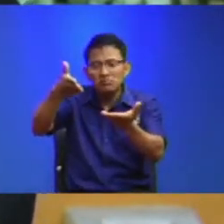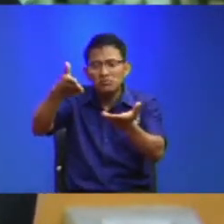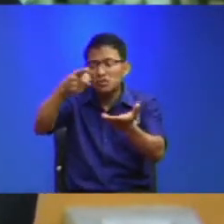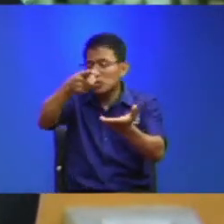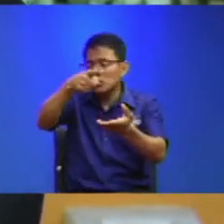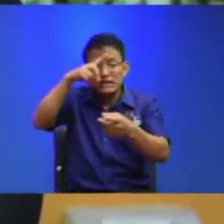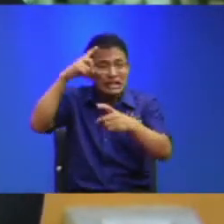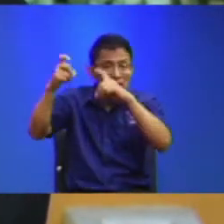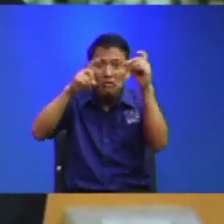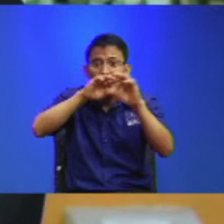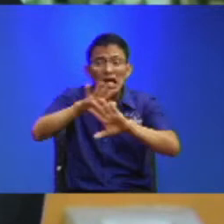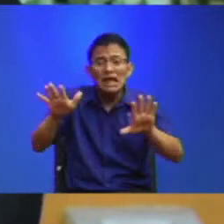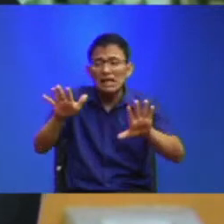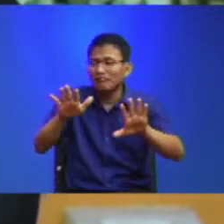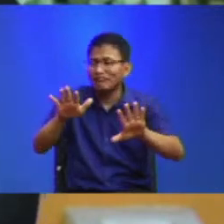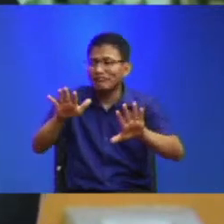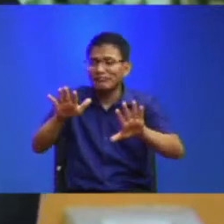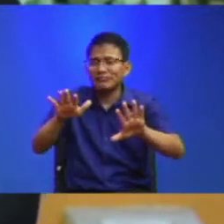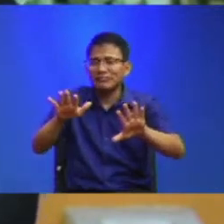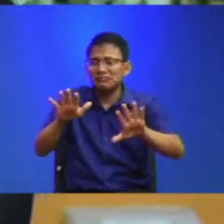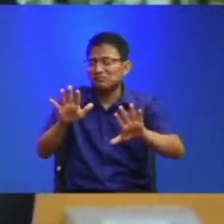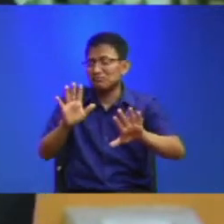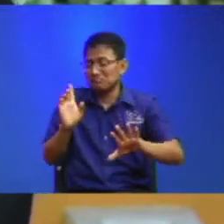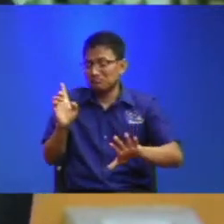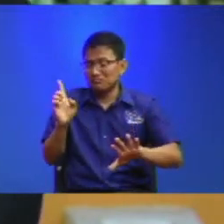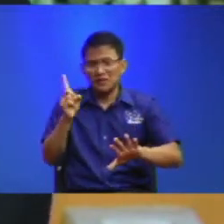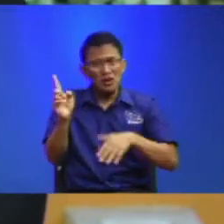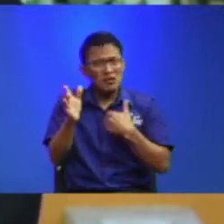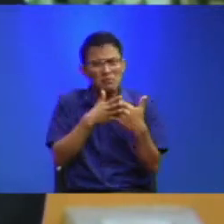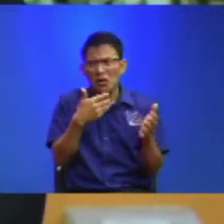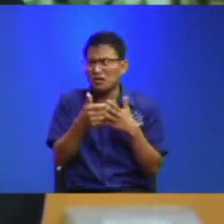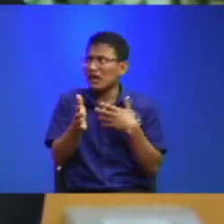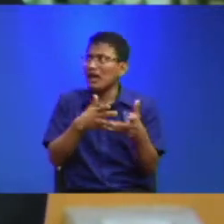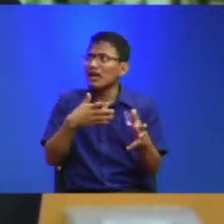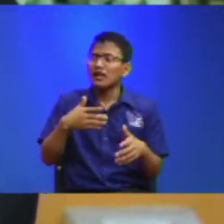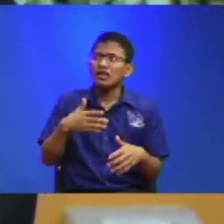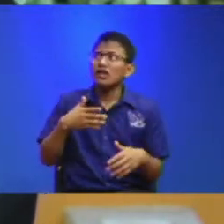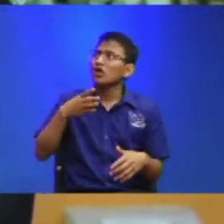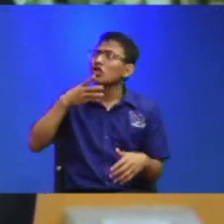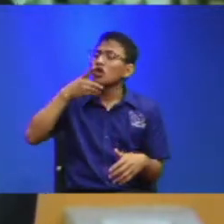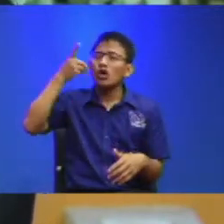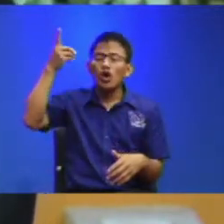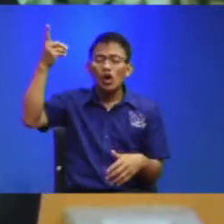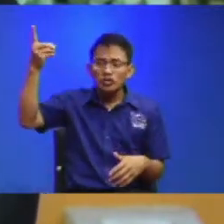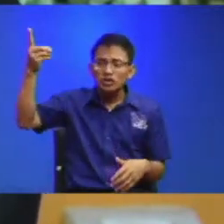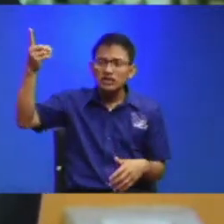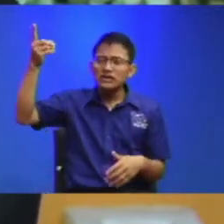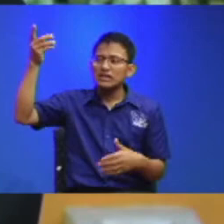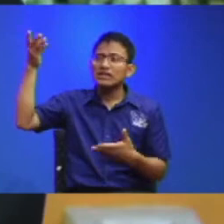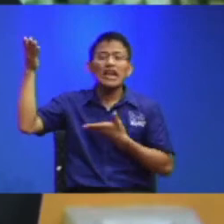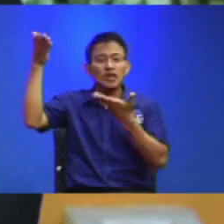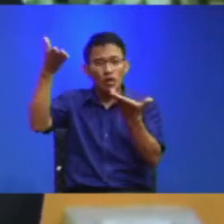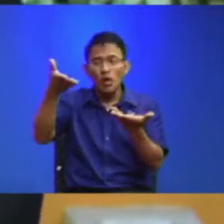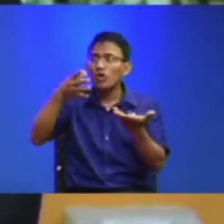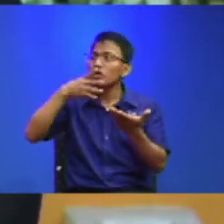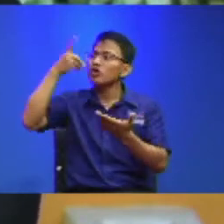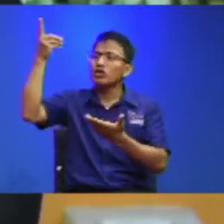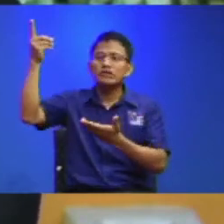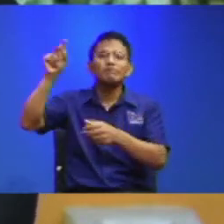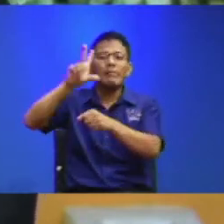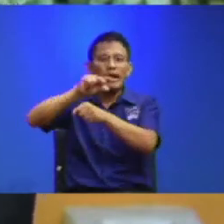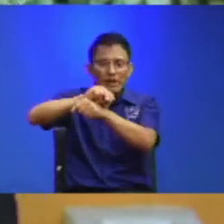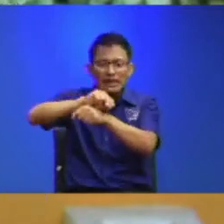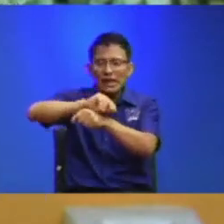oportunidad más grande, o te quería dar una enseñanza, o era una prueba para darte algo mejor.